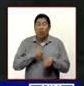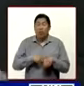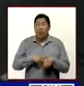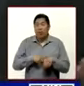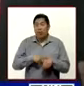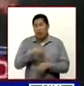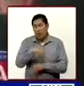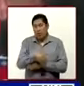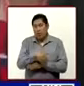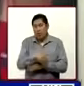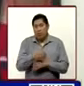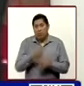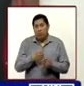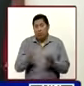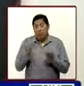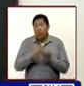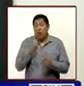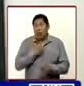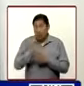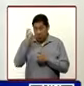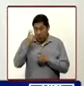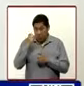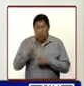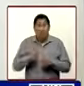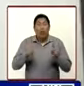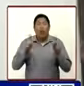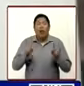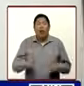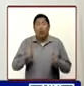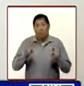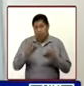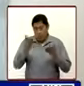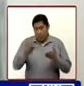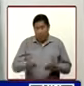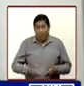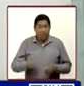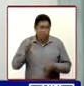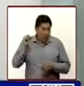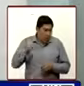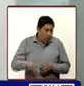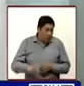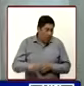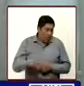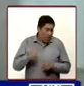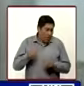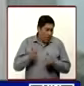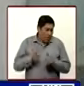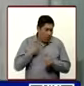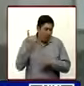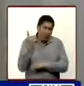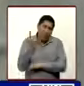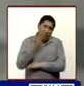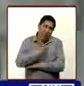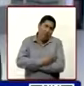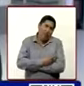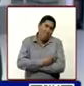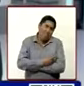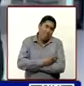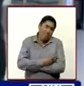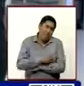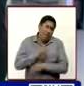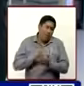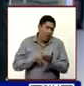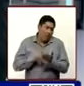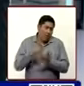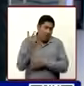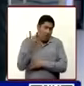hora. Bueno, los más afectados, como siempre, los pacientes, Gerardo. Por supuesto, y es primer día del paro. Son 72